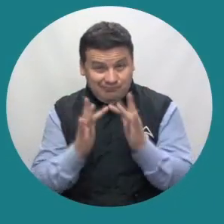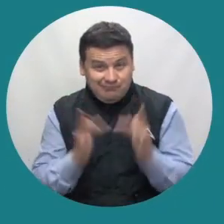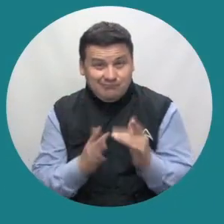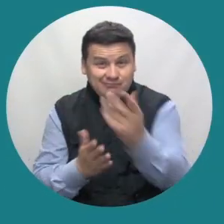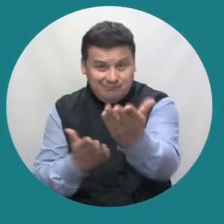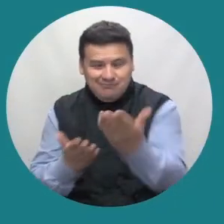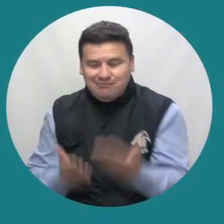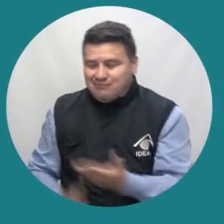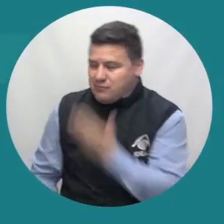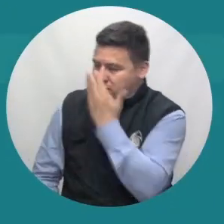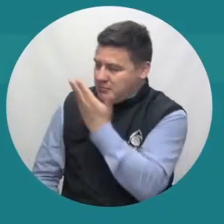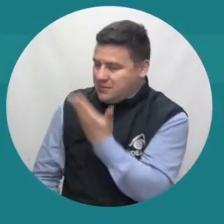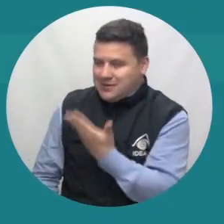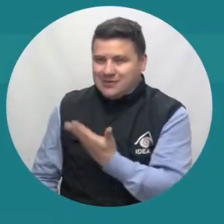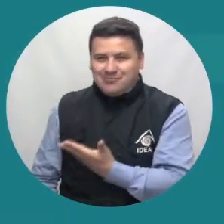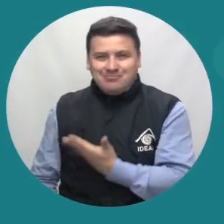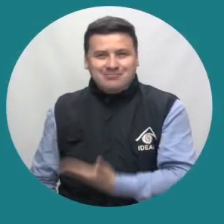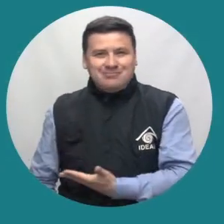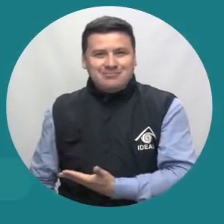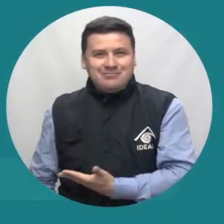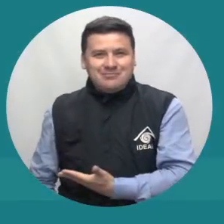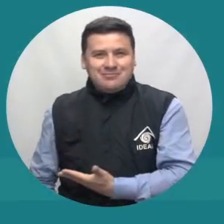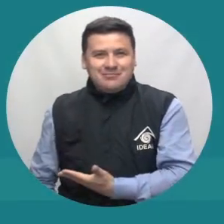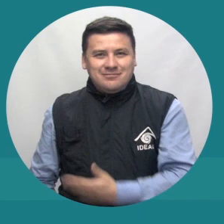Síganos a través de nuestras redes sociales.